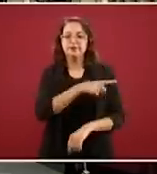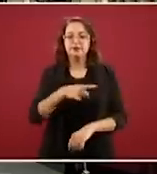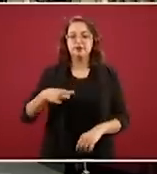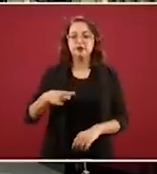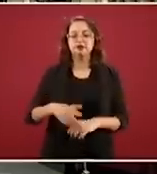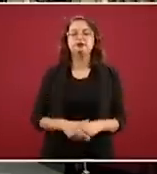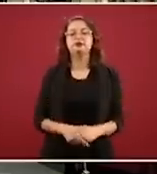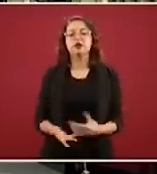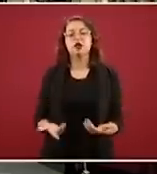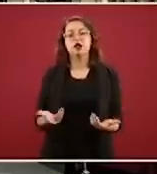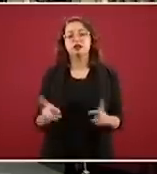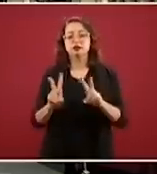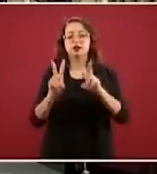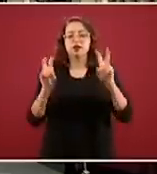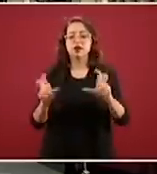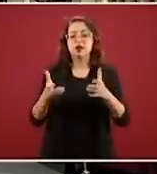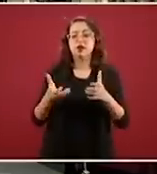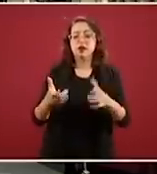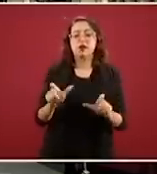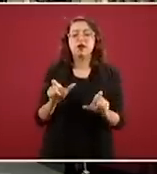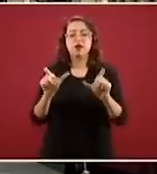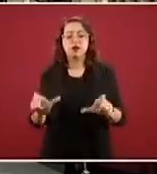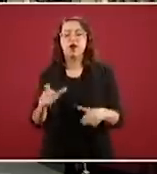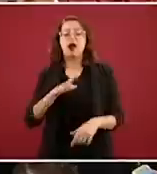instalaciones, el total actual es de